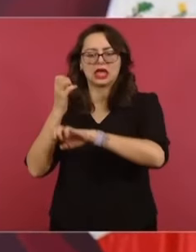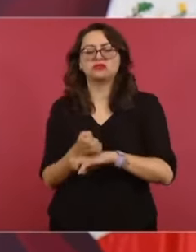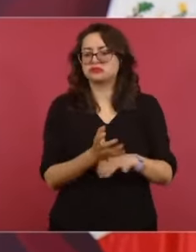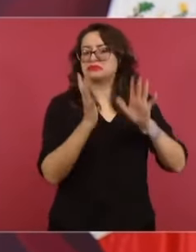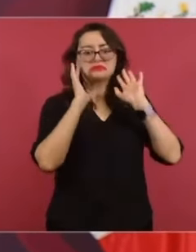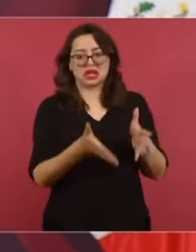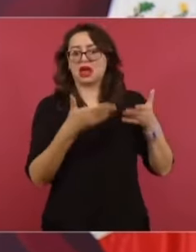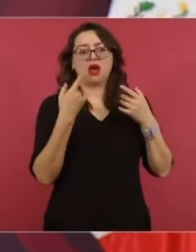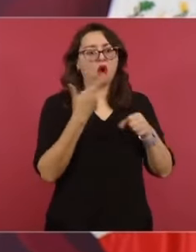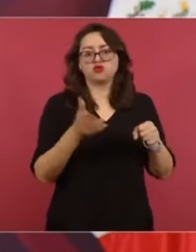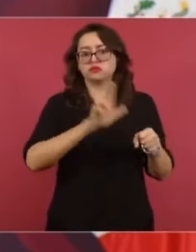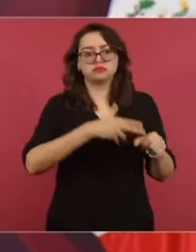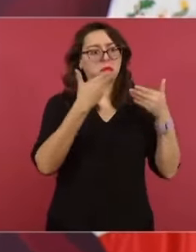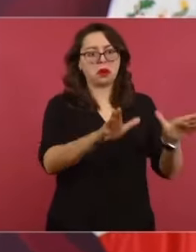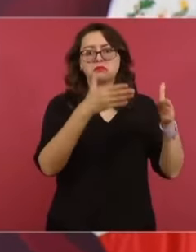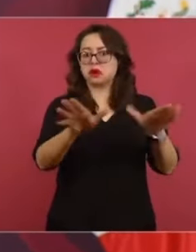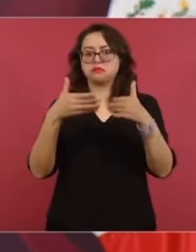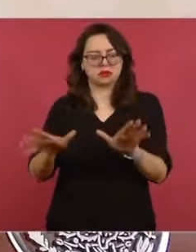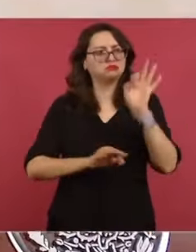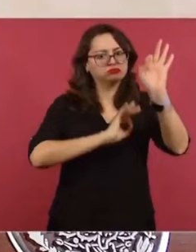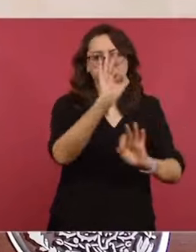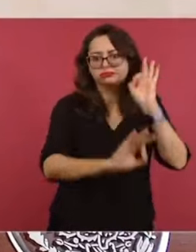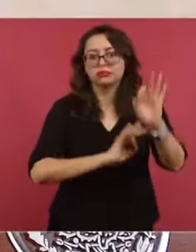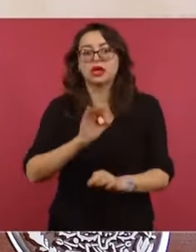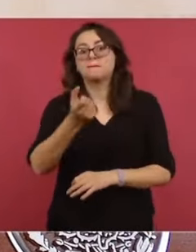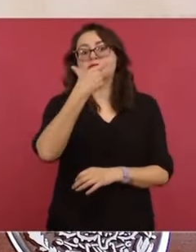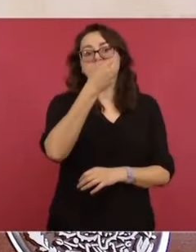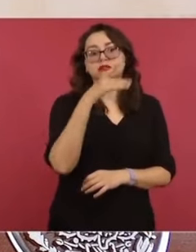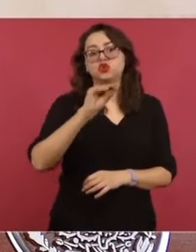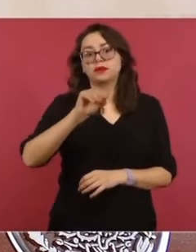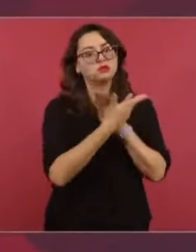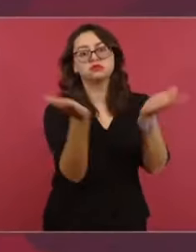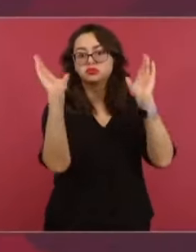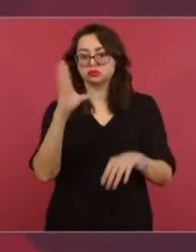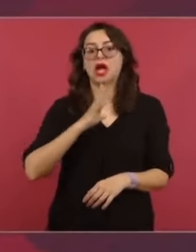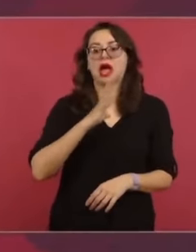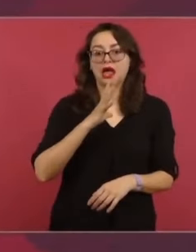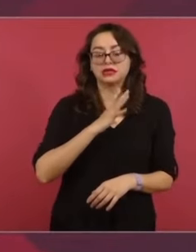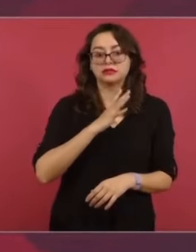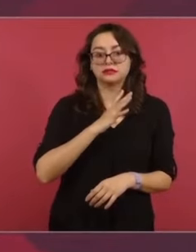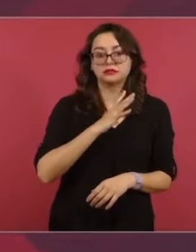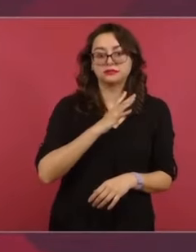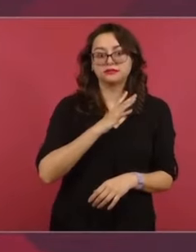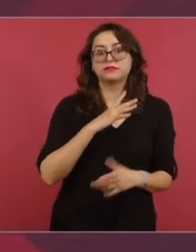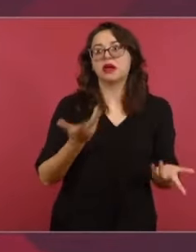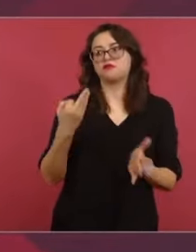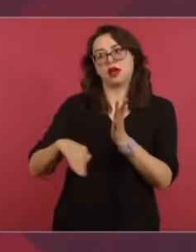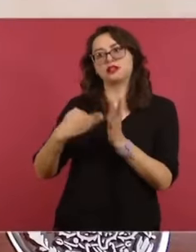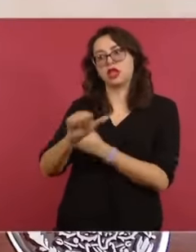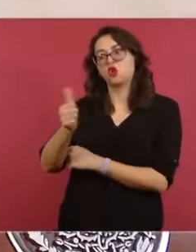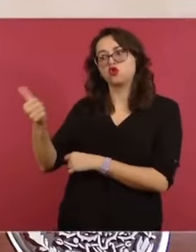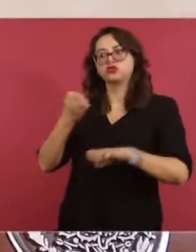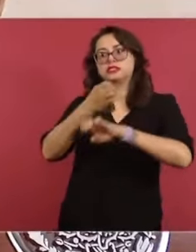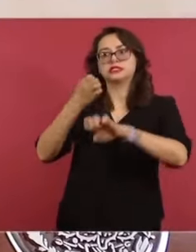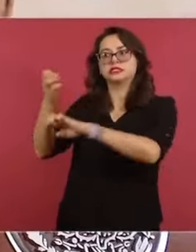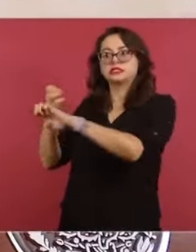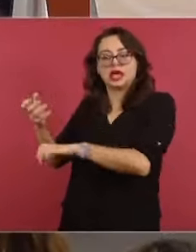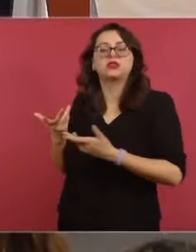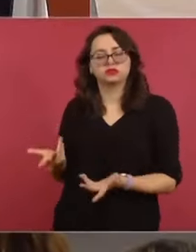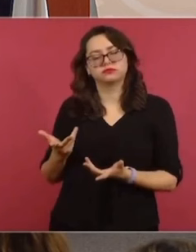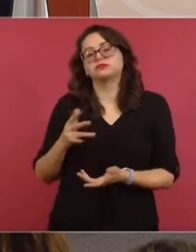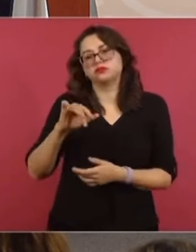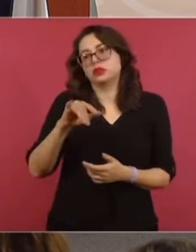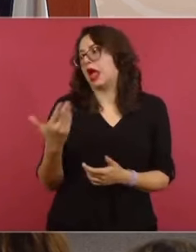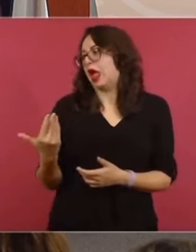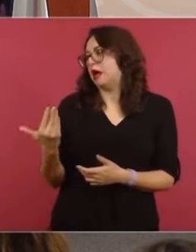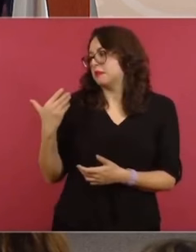23 ya tenemos por ejemplo un abasto en promedio de 96 de todos los medicamentos pero no podemos decir lo mismo de los 23 todavía estamos firmando Hace unos días se